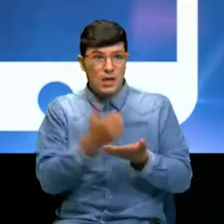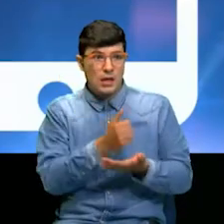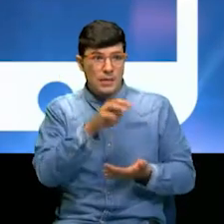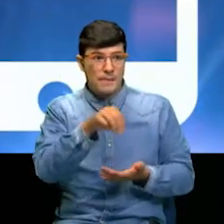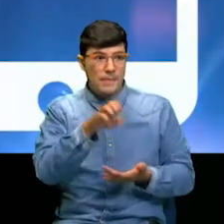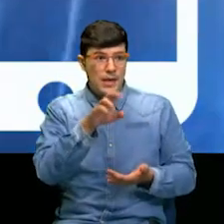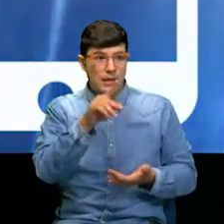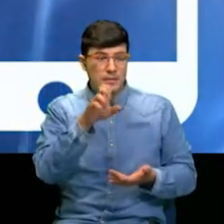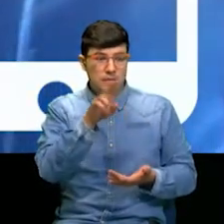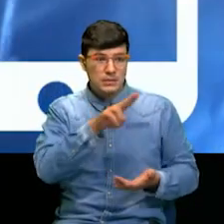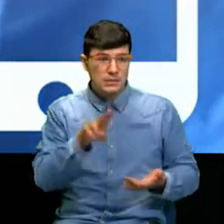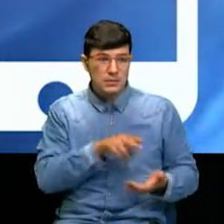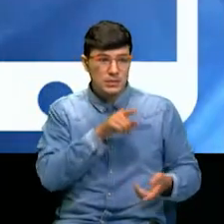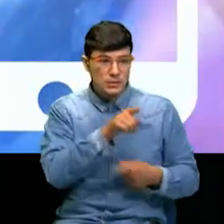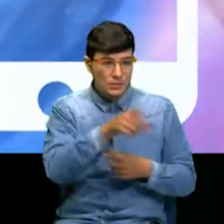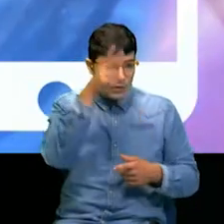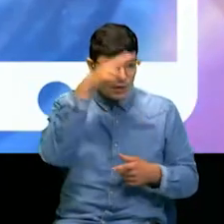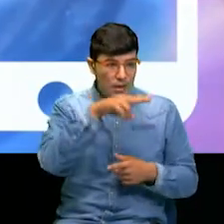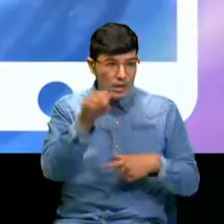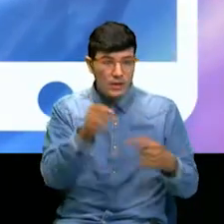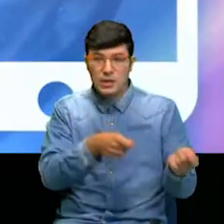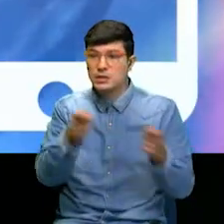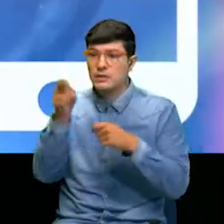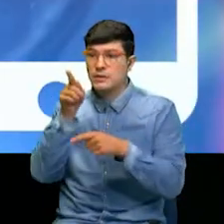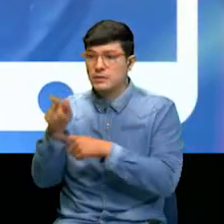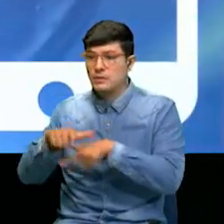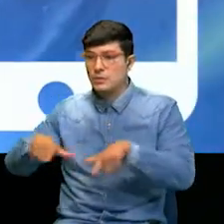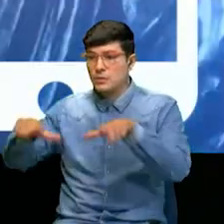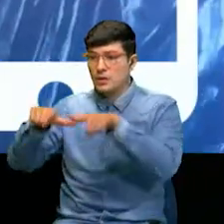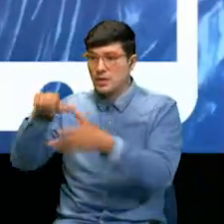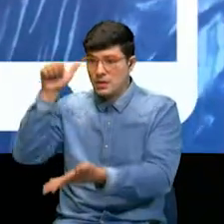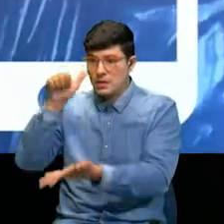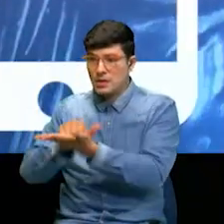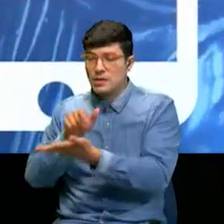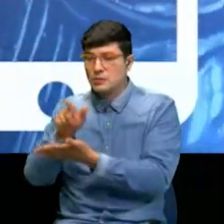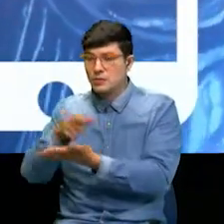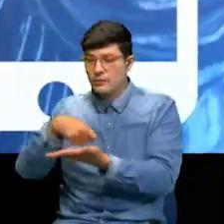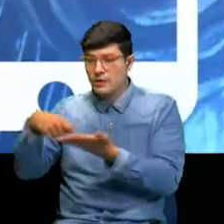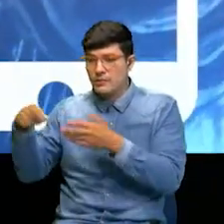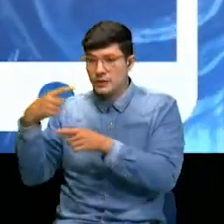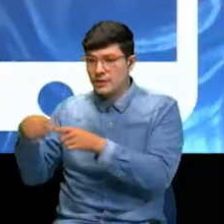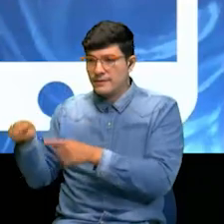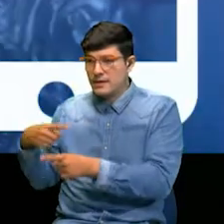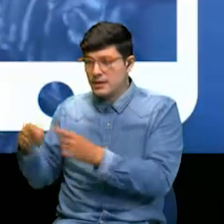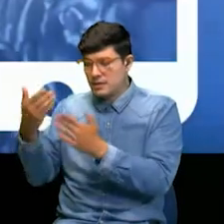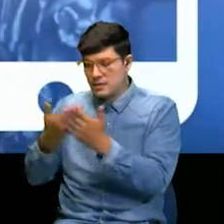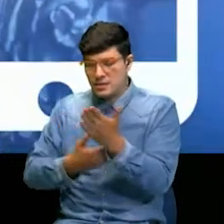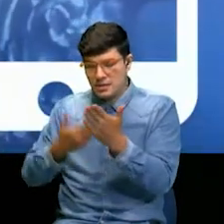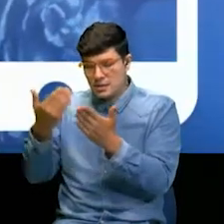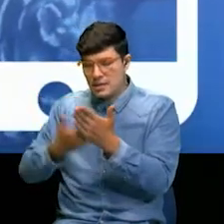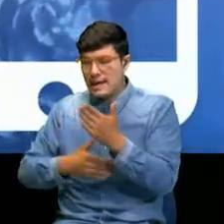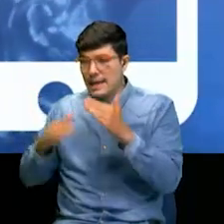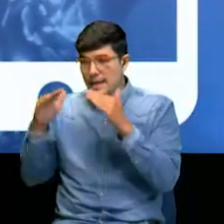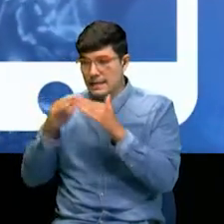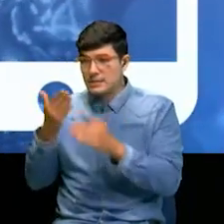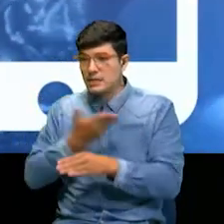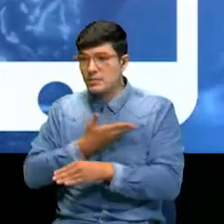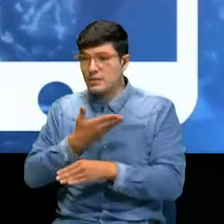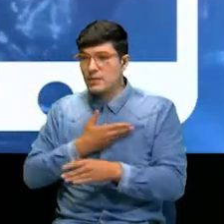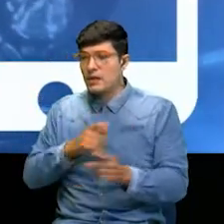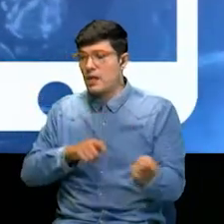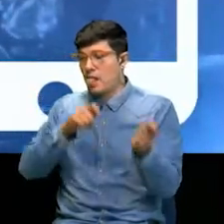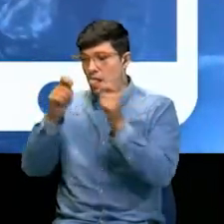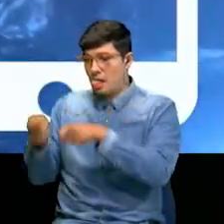y uno de sus hijos llevaron a mi mamá a una notaría a que firmara ciertos documentos en los que la casa de mamá pasaba a